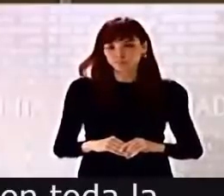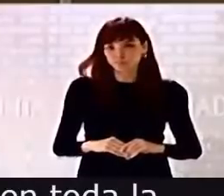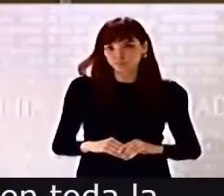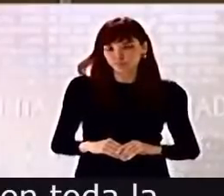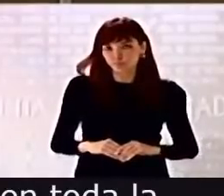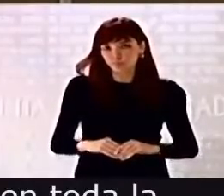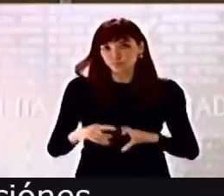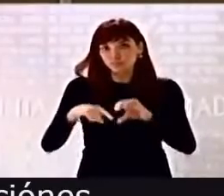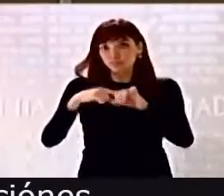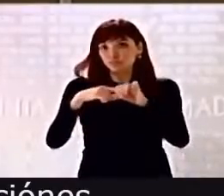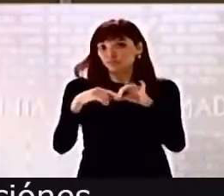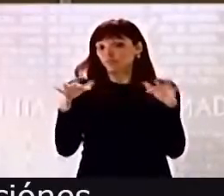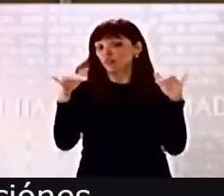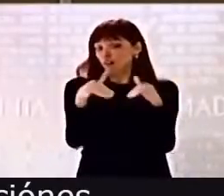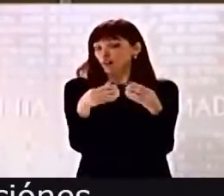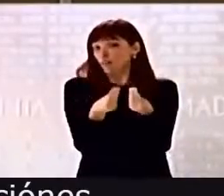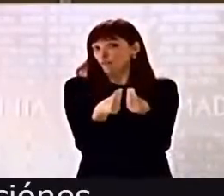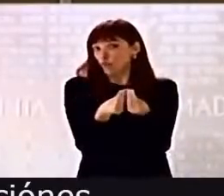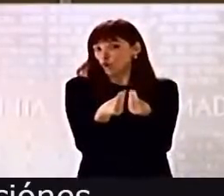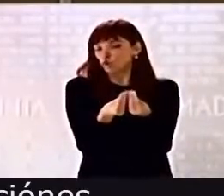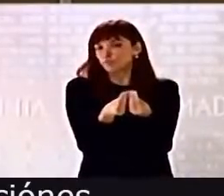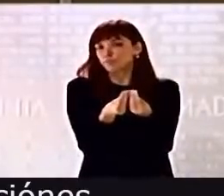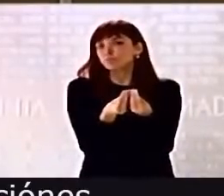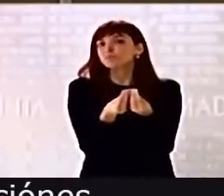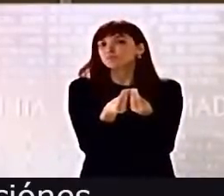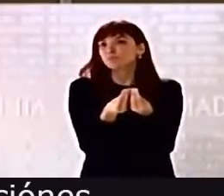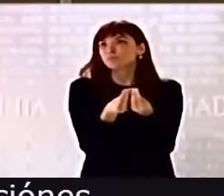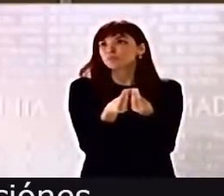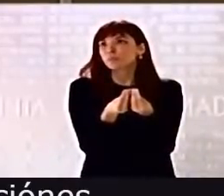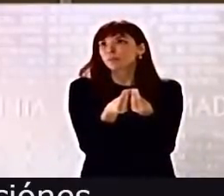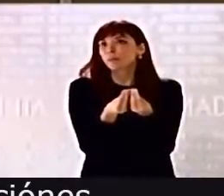Los aforos los recibirán